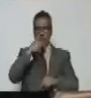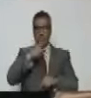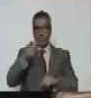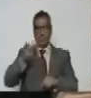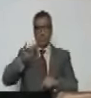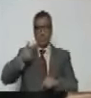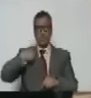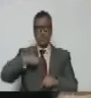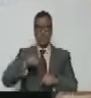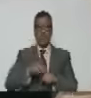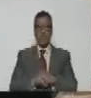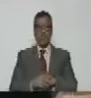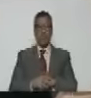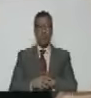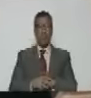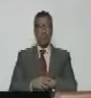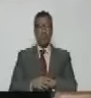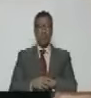tiene